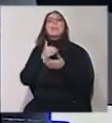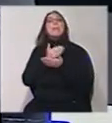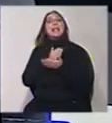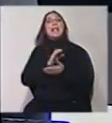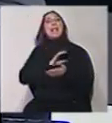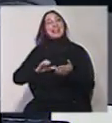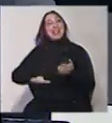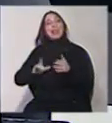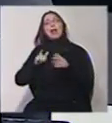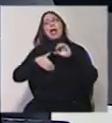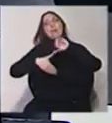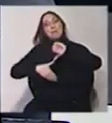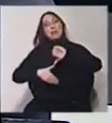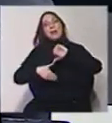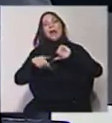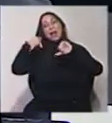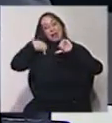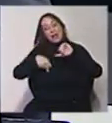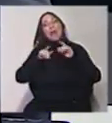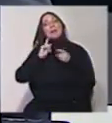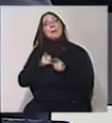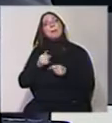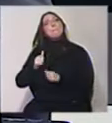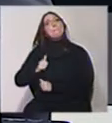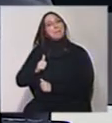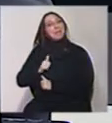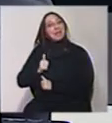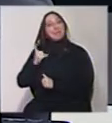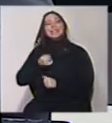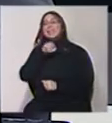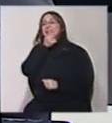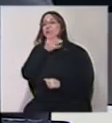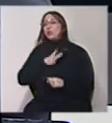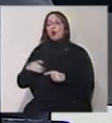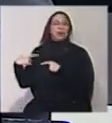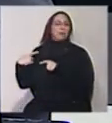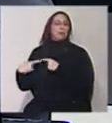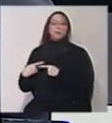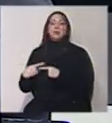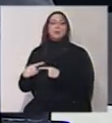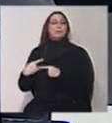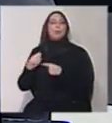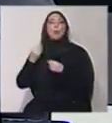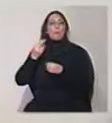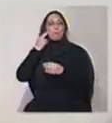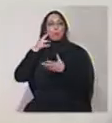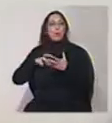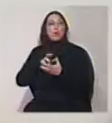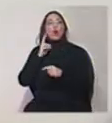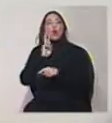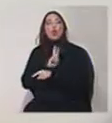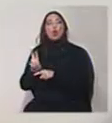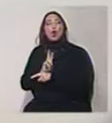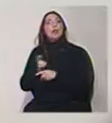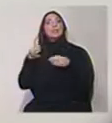Latina, un continente donde además los militares han tenido históricamente una presencia nefasta en el control de la seguridad